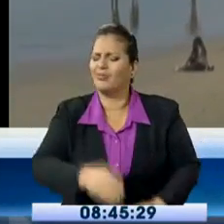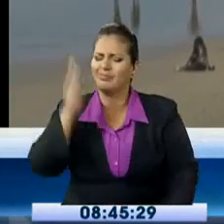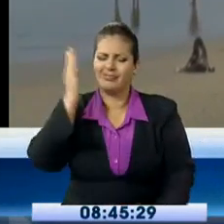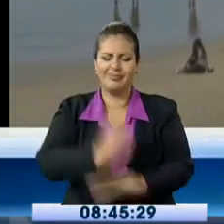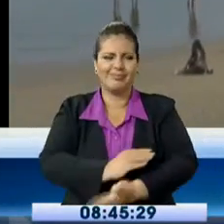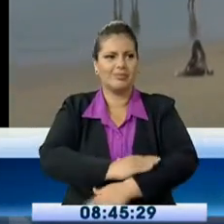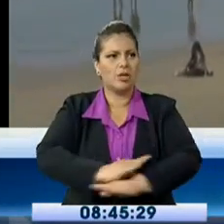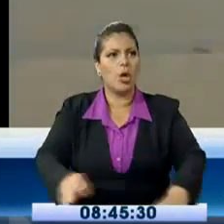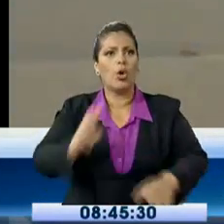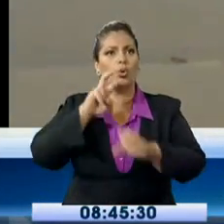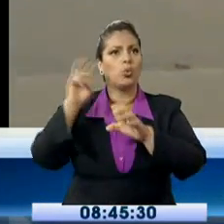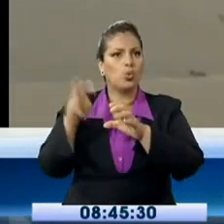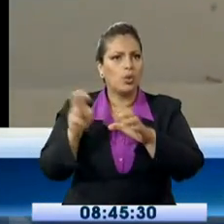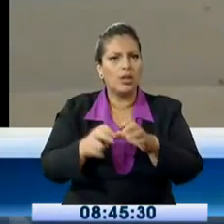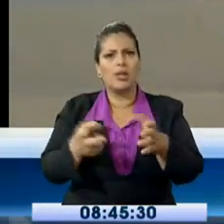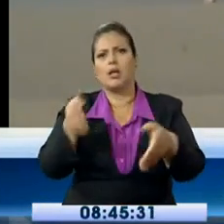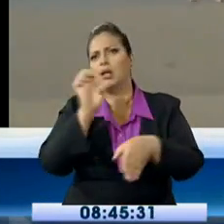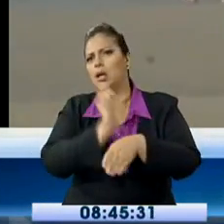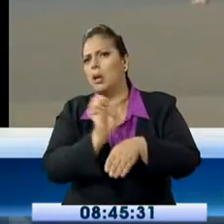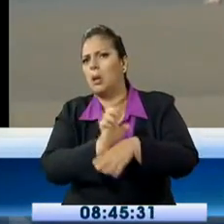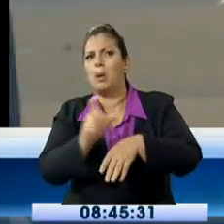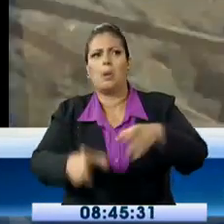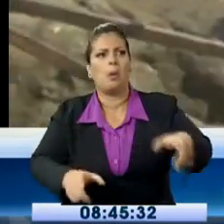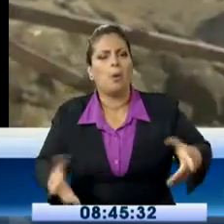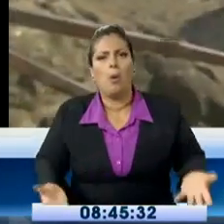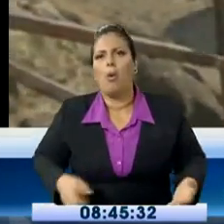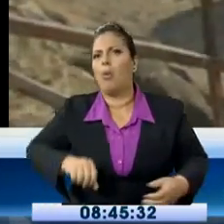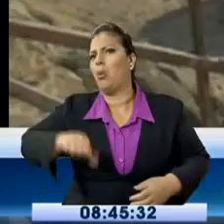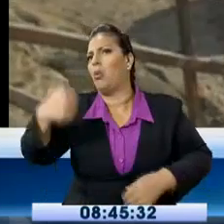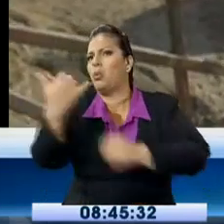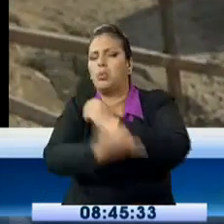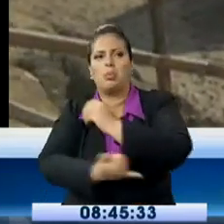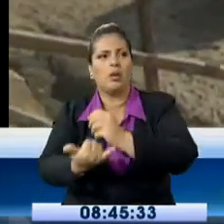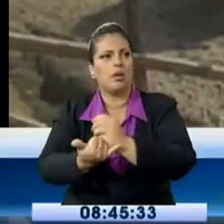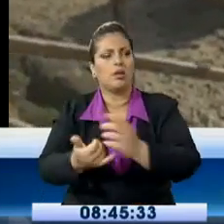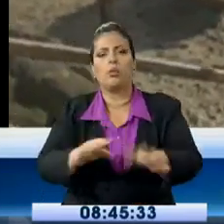nacionales y extranjeros. Desde la provincia de Santa Elena, informó Darwin Villao.